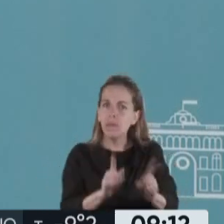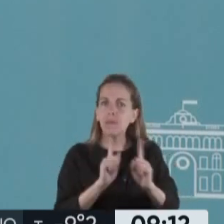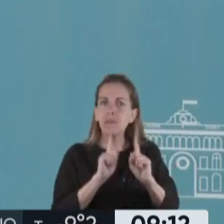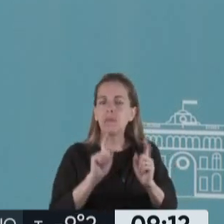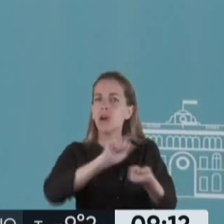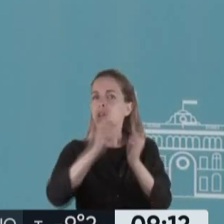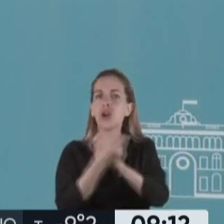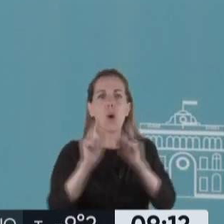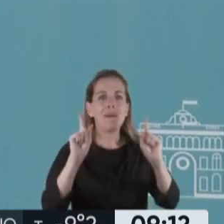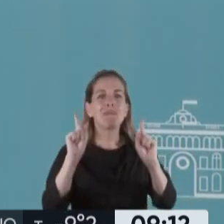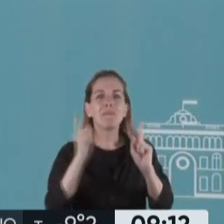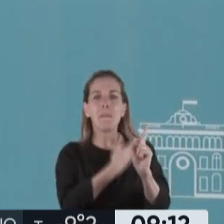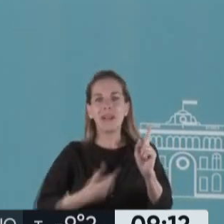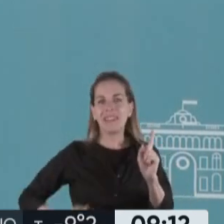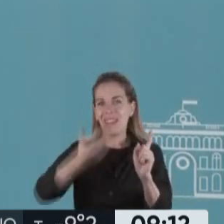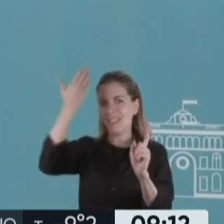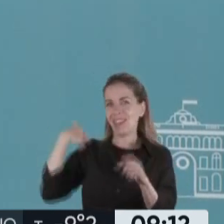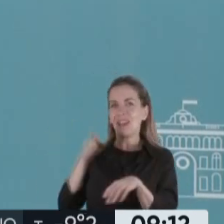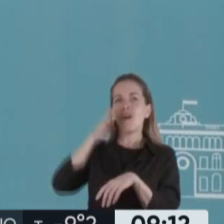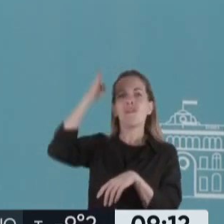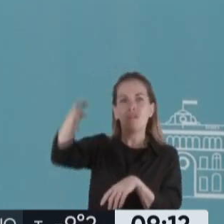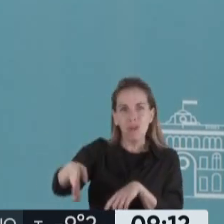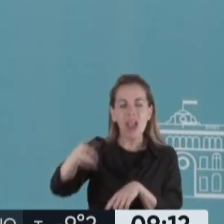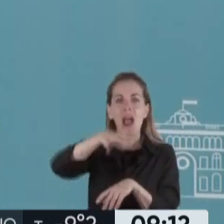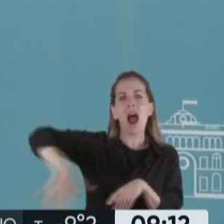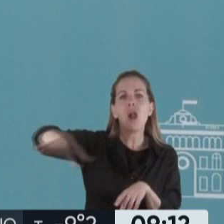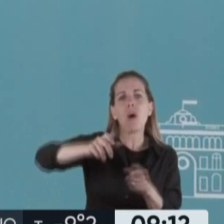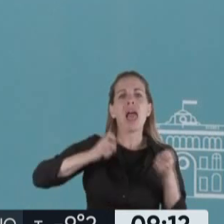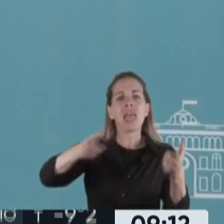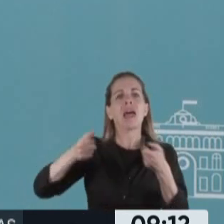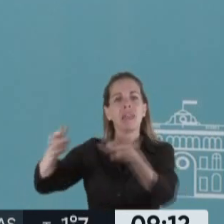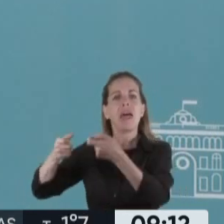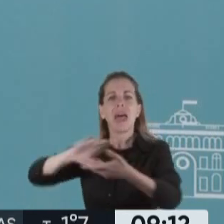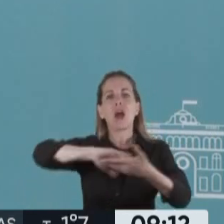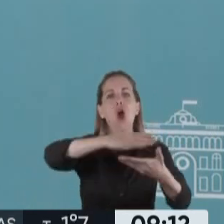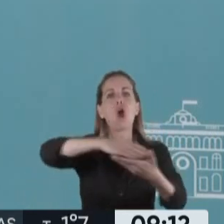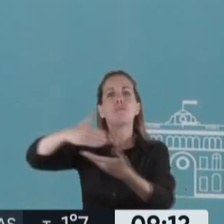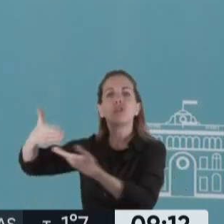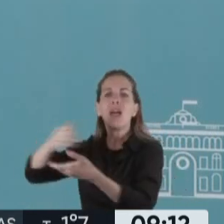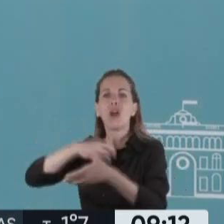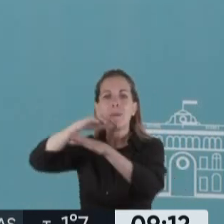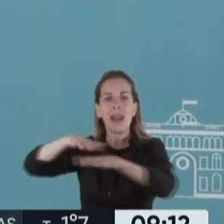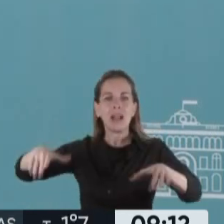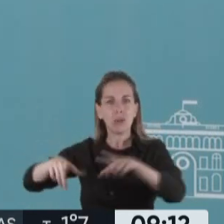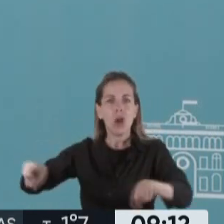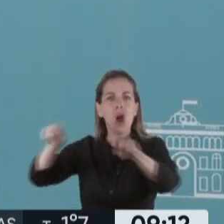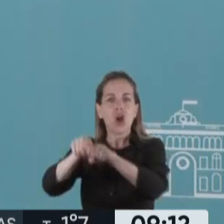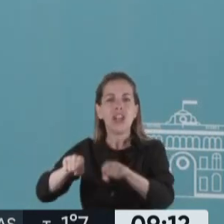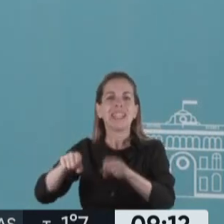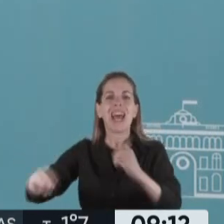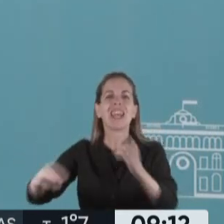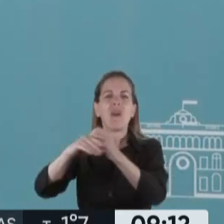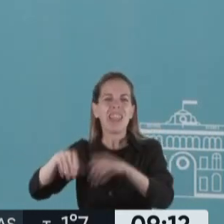adelante. El presidente mismo estuvo ayer en la entrega de nuevas computadoras. Todas las computadoras del Plan Conectar Igualdad están